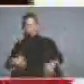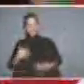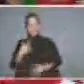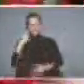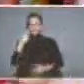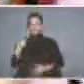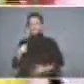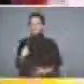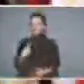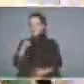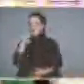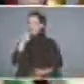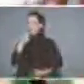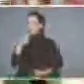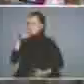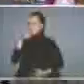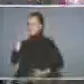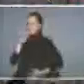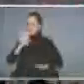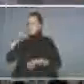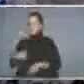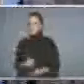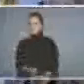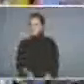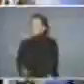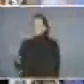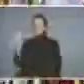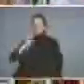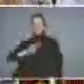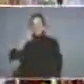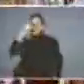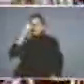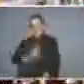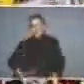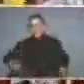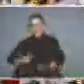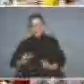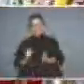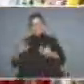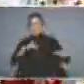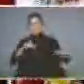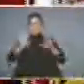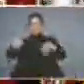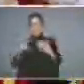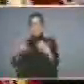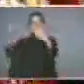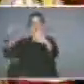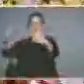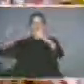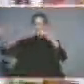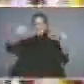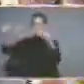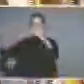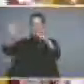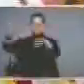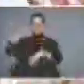era un puro indecente, pero esa calentura no me entraba en la mente. Empieza el partido y una bronca en la grada, y unos padres se